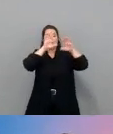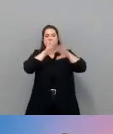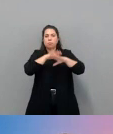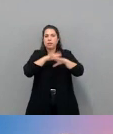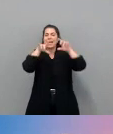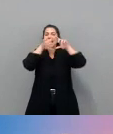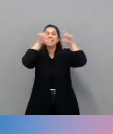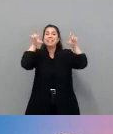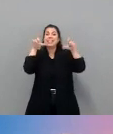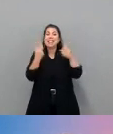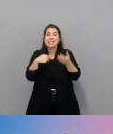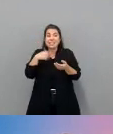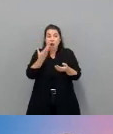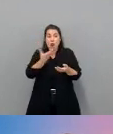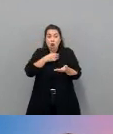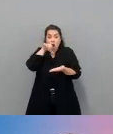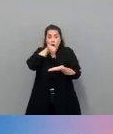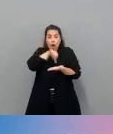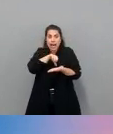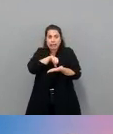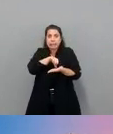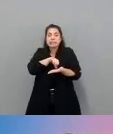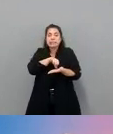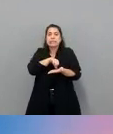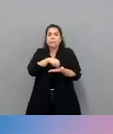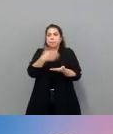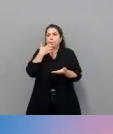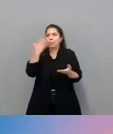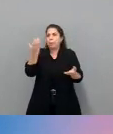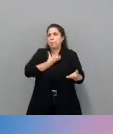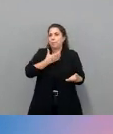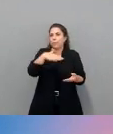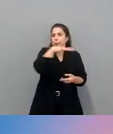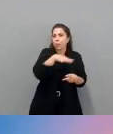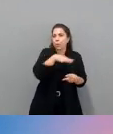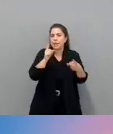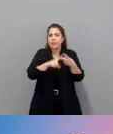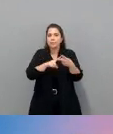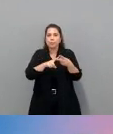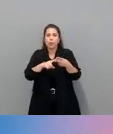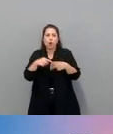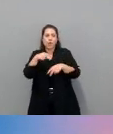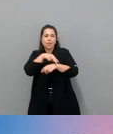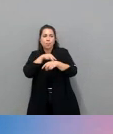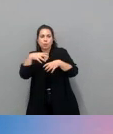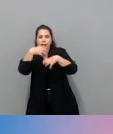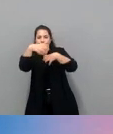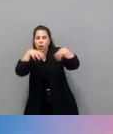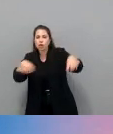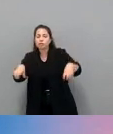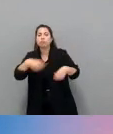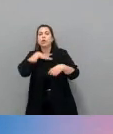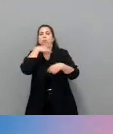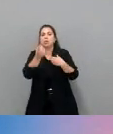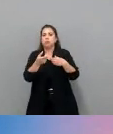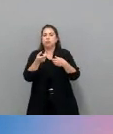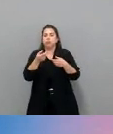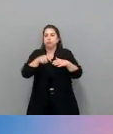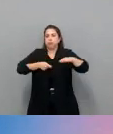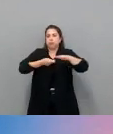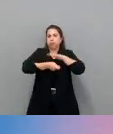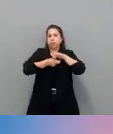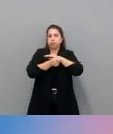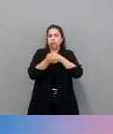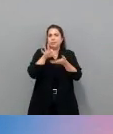entidades locales, los municipios, las diputaciones, bueno, pues pueden también participar en la gestión de algunos de esos